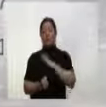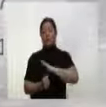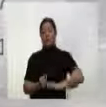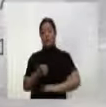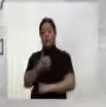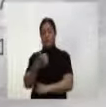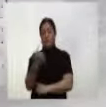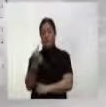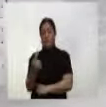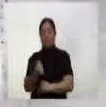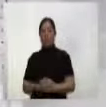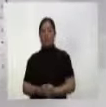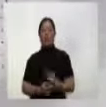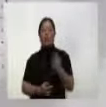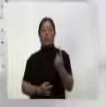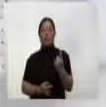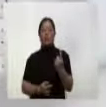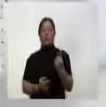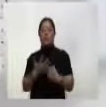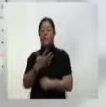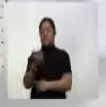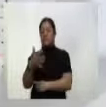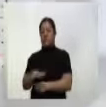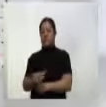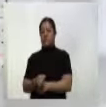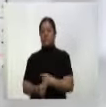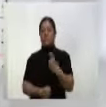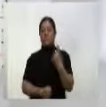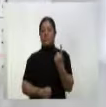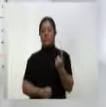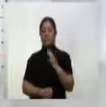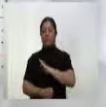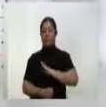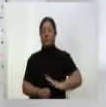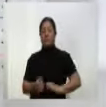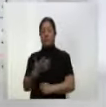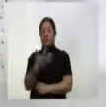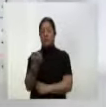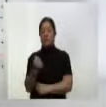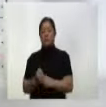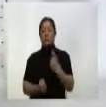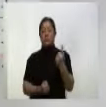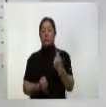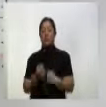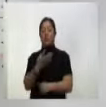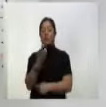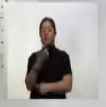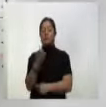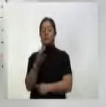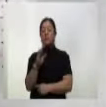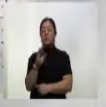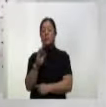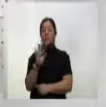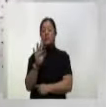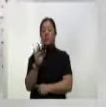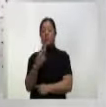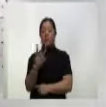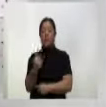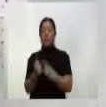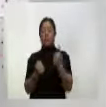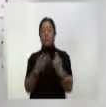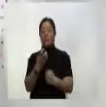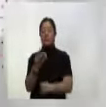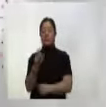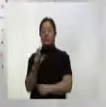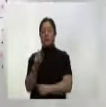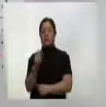Yauquemecan 601, Contla 510, San Pablo del Monte 500, Ixtacuixla 444, Calpulalpan